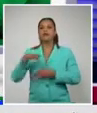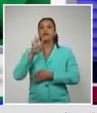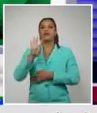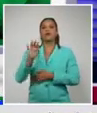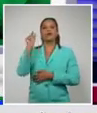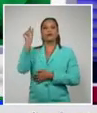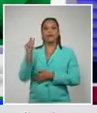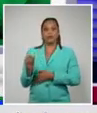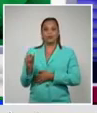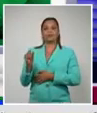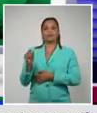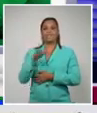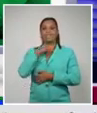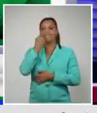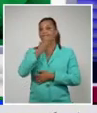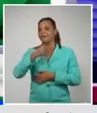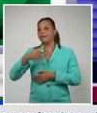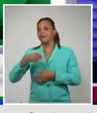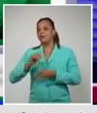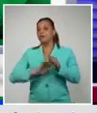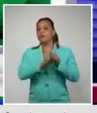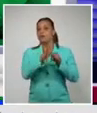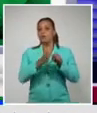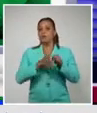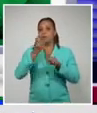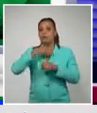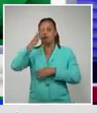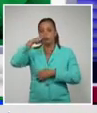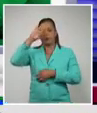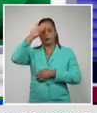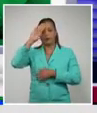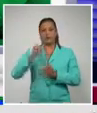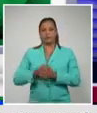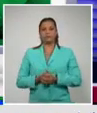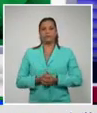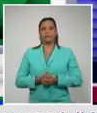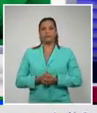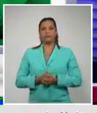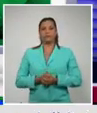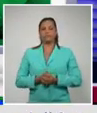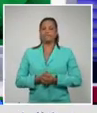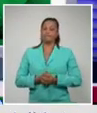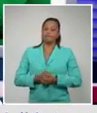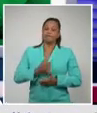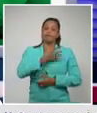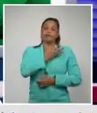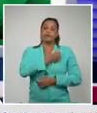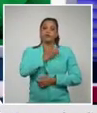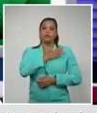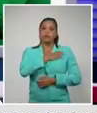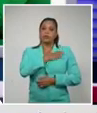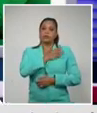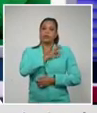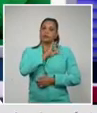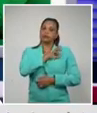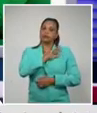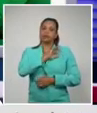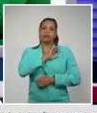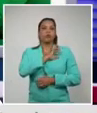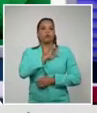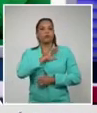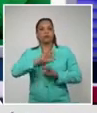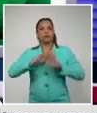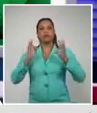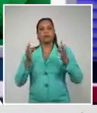personas con COVID-19 en nuestro país. Damos las condolencias a sus familiares, a sus amistades,